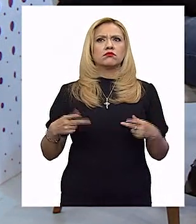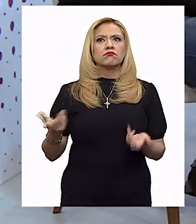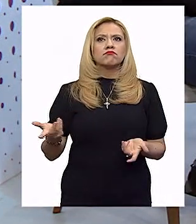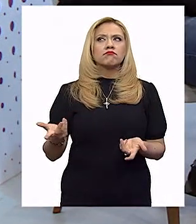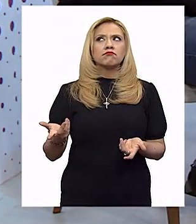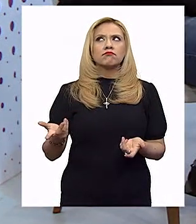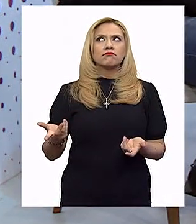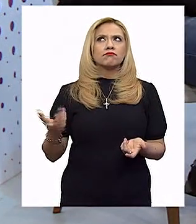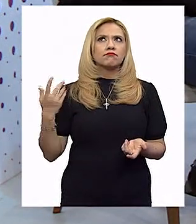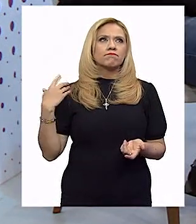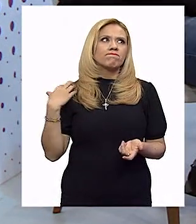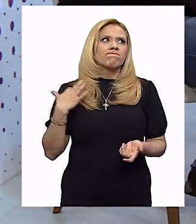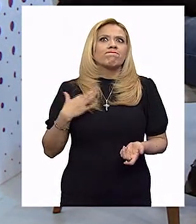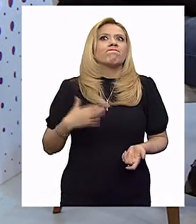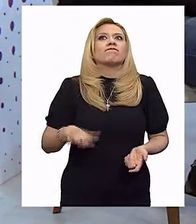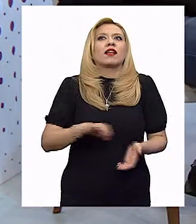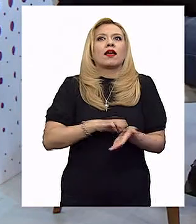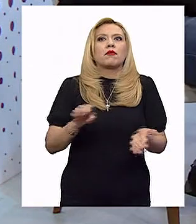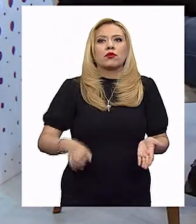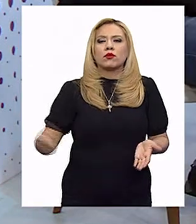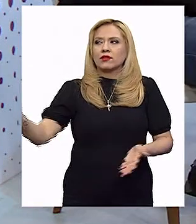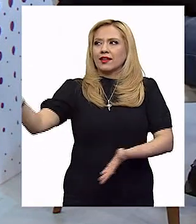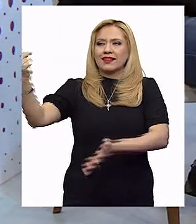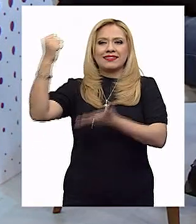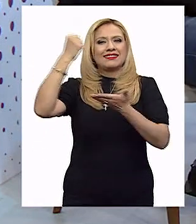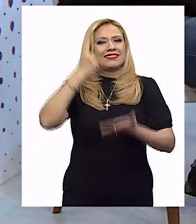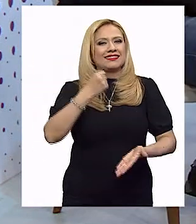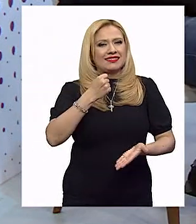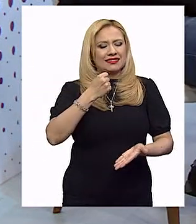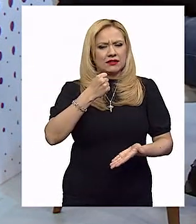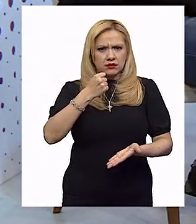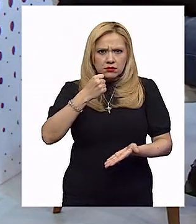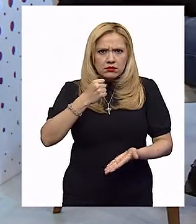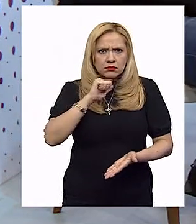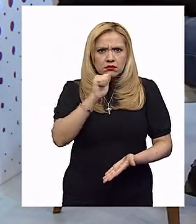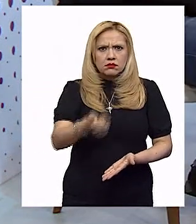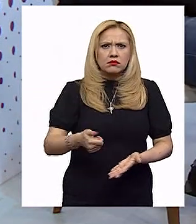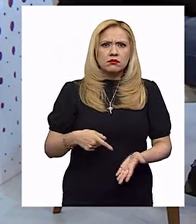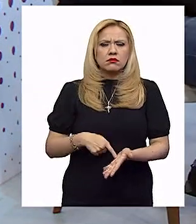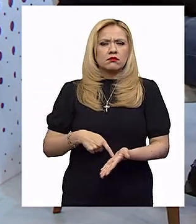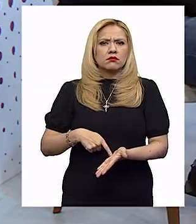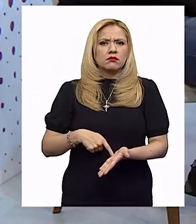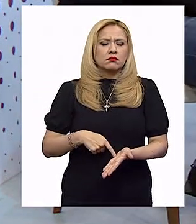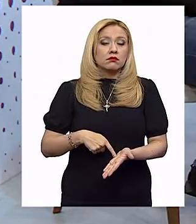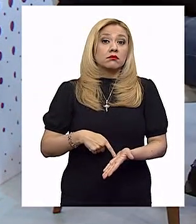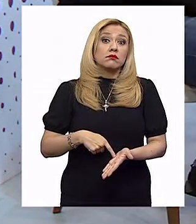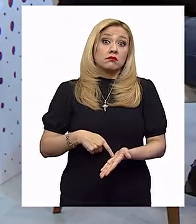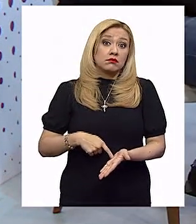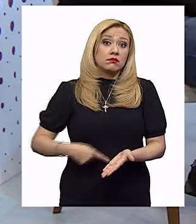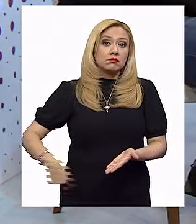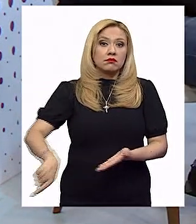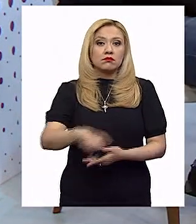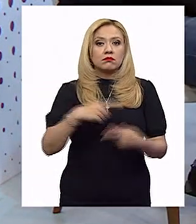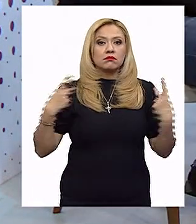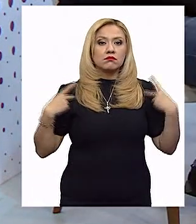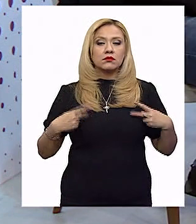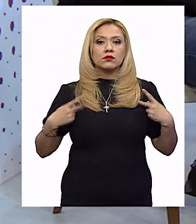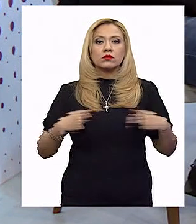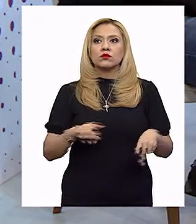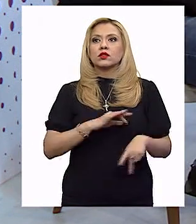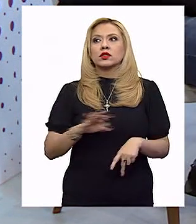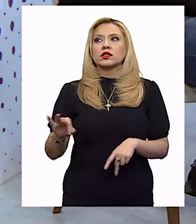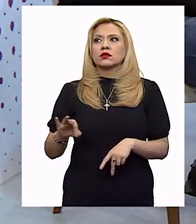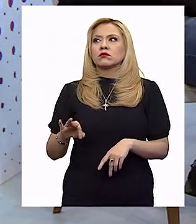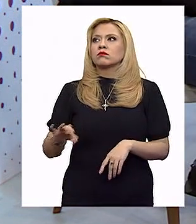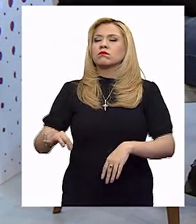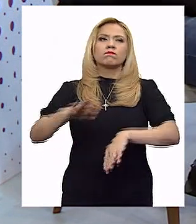cierta no sé, presupuesto cuando realmente no lo están. Entonces, el público o la gente puede dar